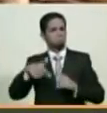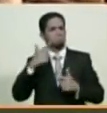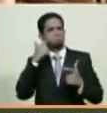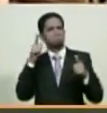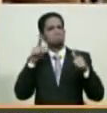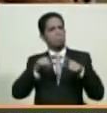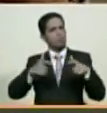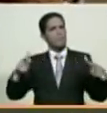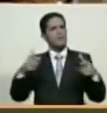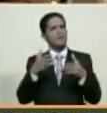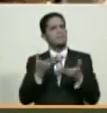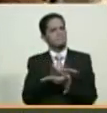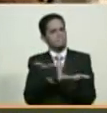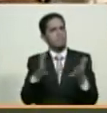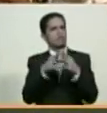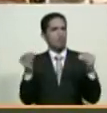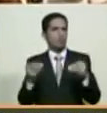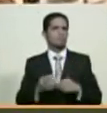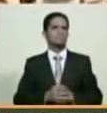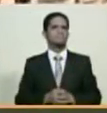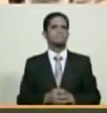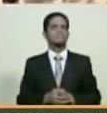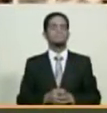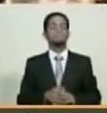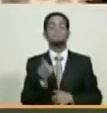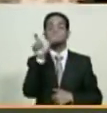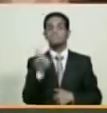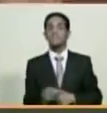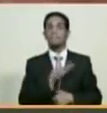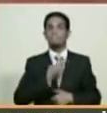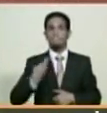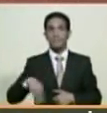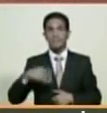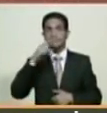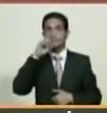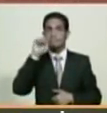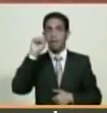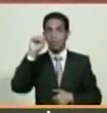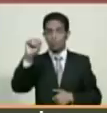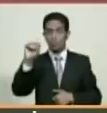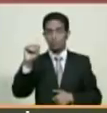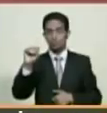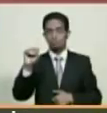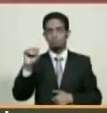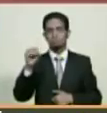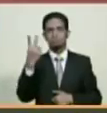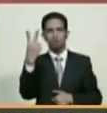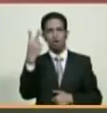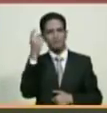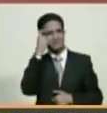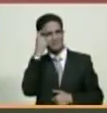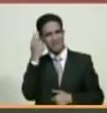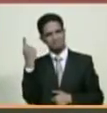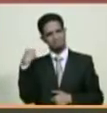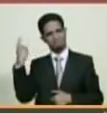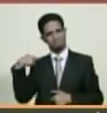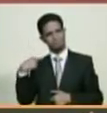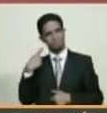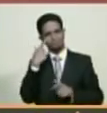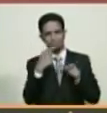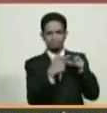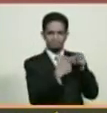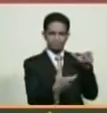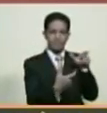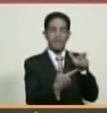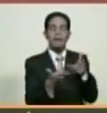para todos y para todas. Nuestro presidente Maduro lanzó antes de ayer lo que él ha denominado el plan de